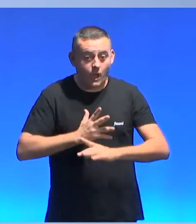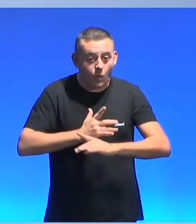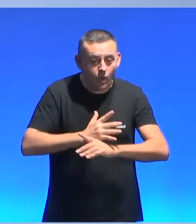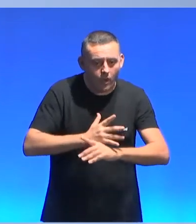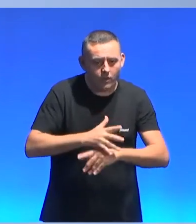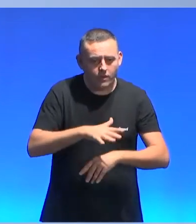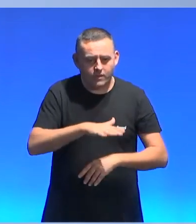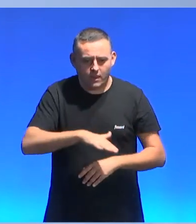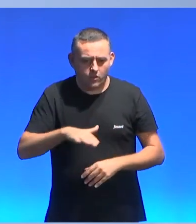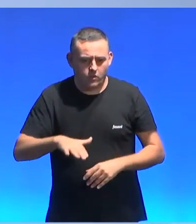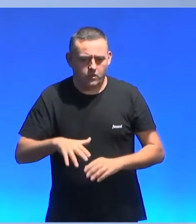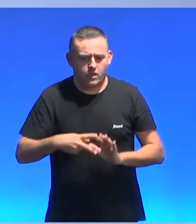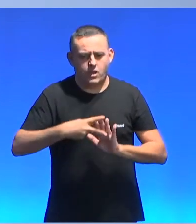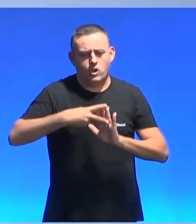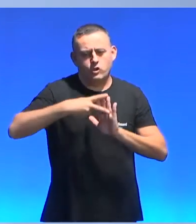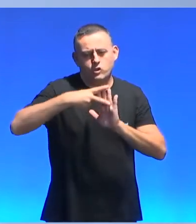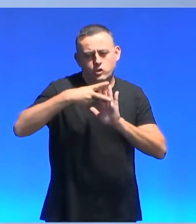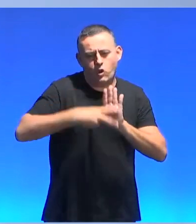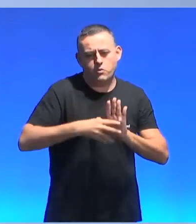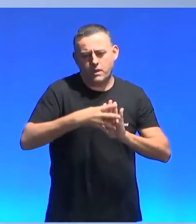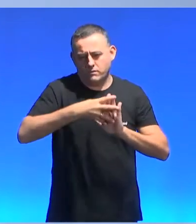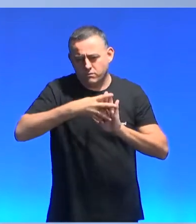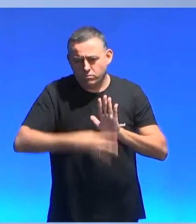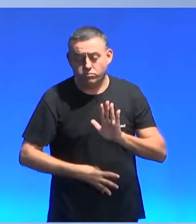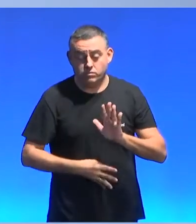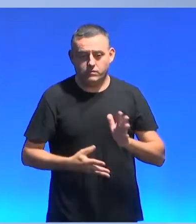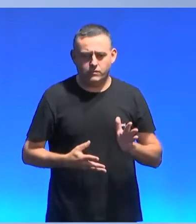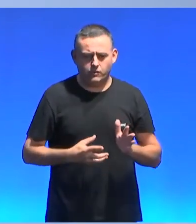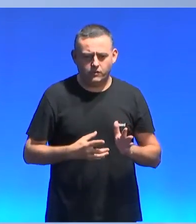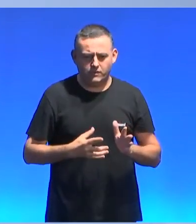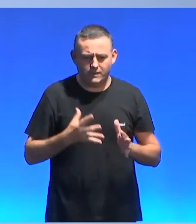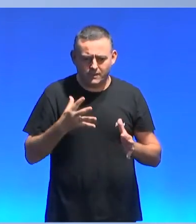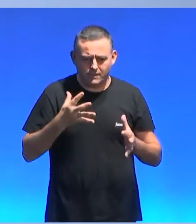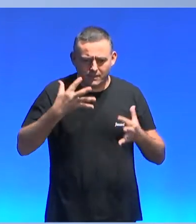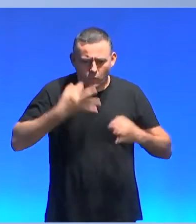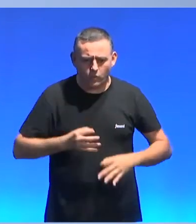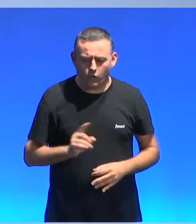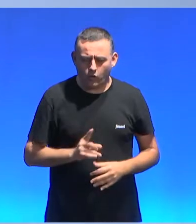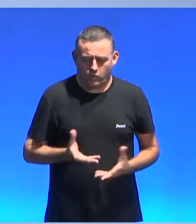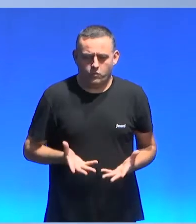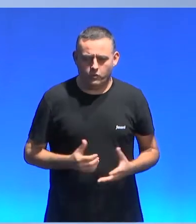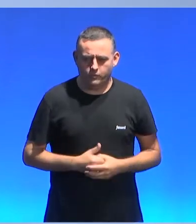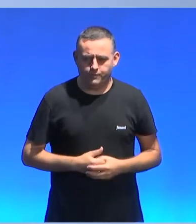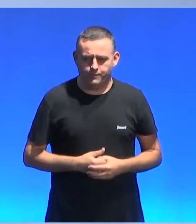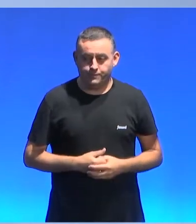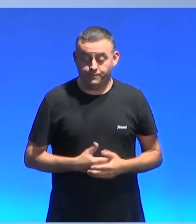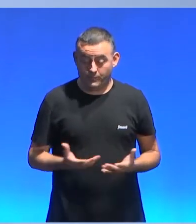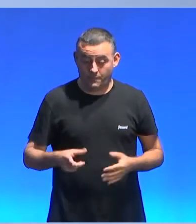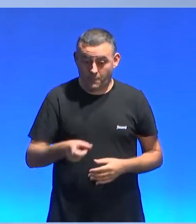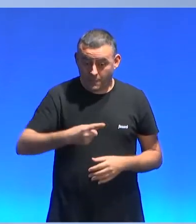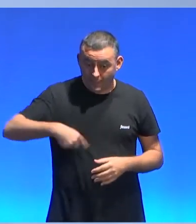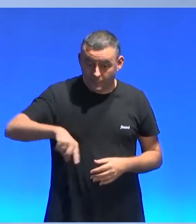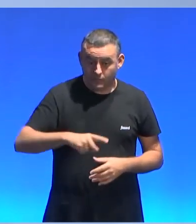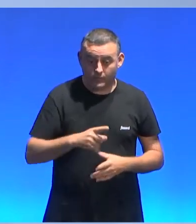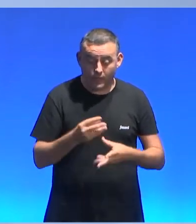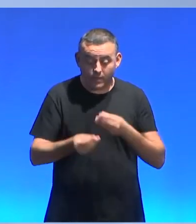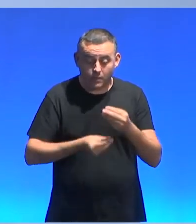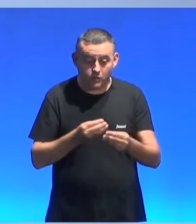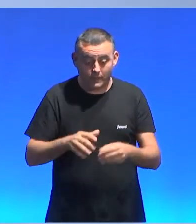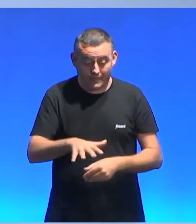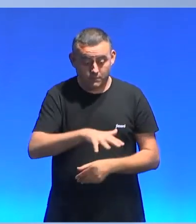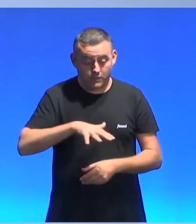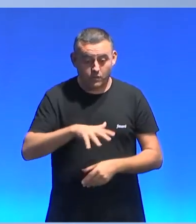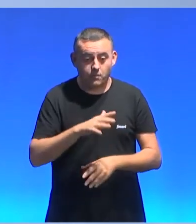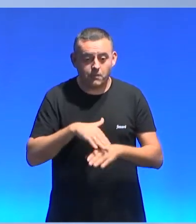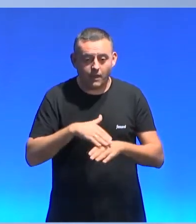al juego. Bueno, la propuesta es muy simple: no hacemos espacios de juego. Yo